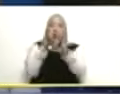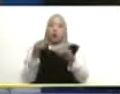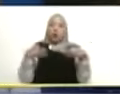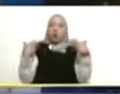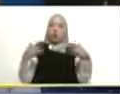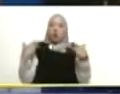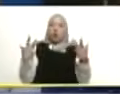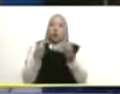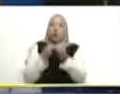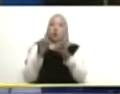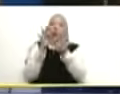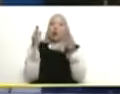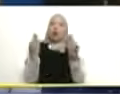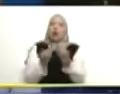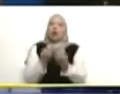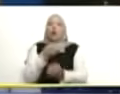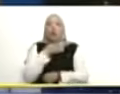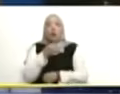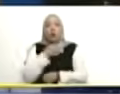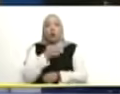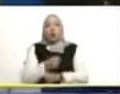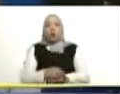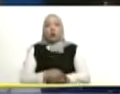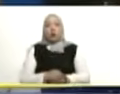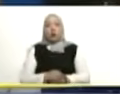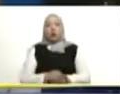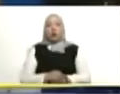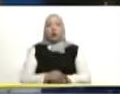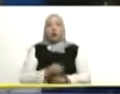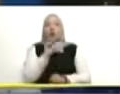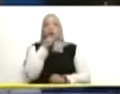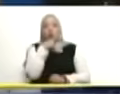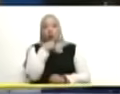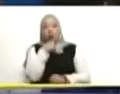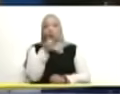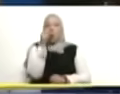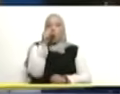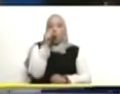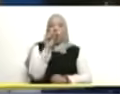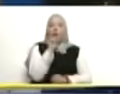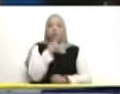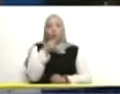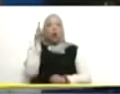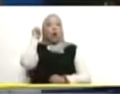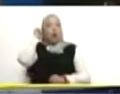familia junta. A mí me gusta. Con la abuela, el abuelo.